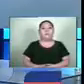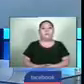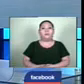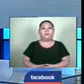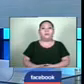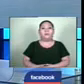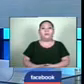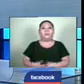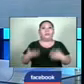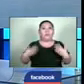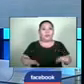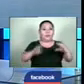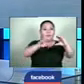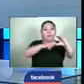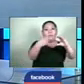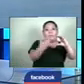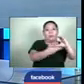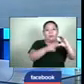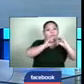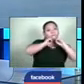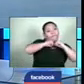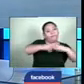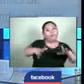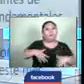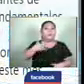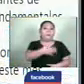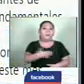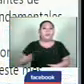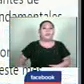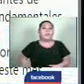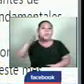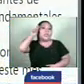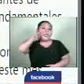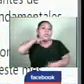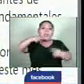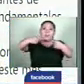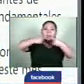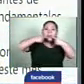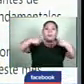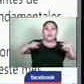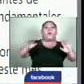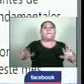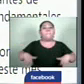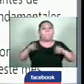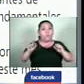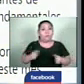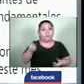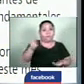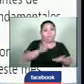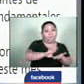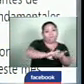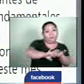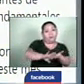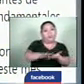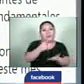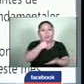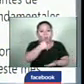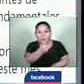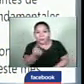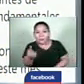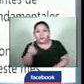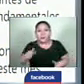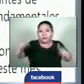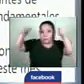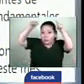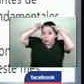Y a través de las redes sociales, el presidente de la República, Nayib Bukele, hizo un anuncio para la entrega de un bono que será dado a los